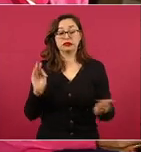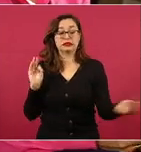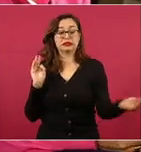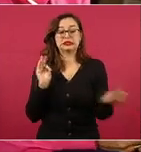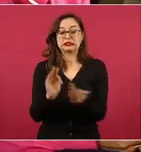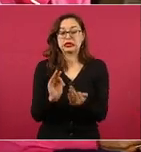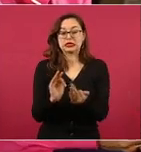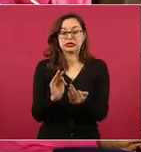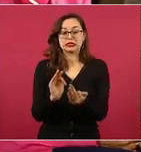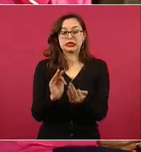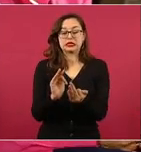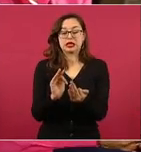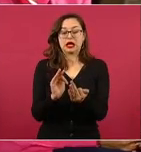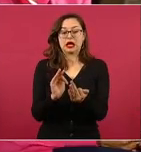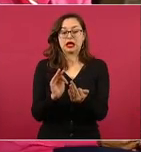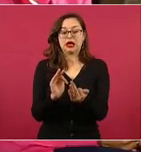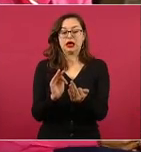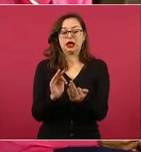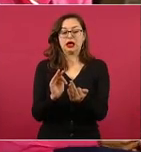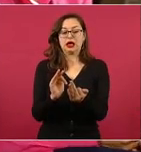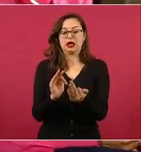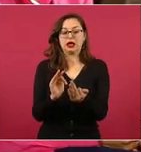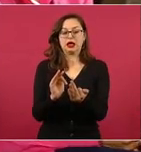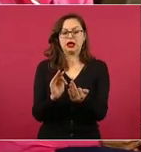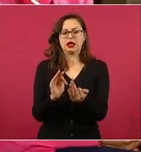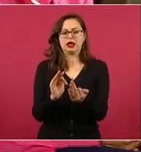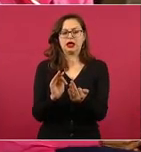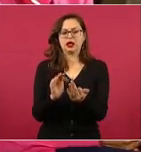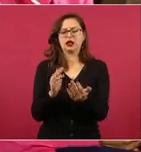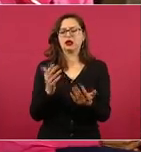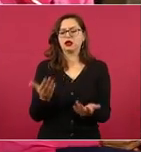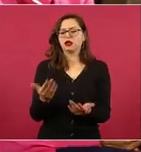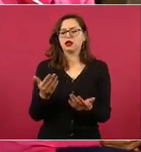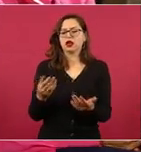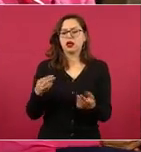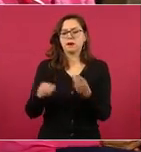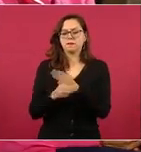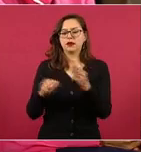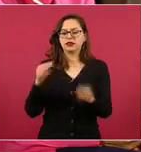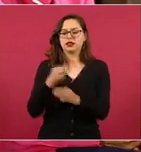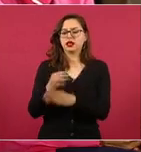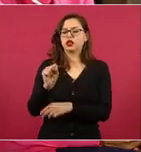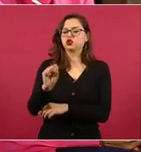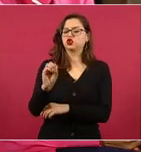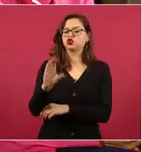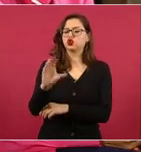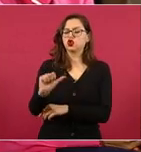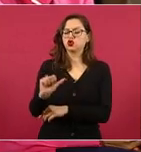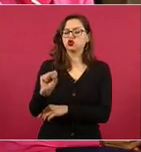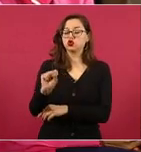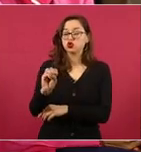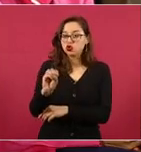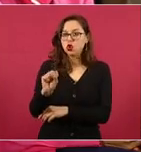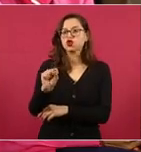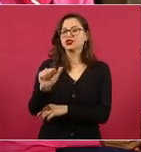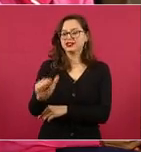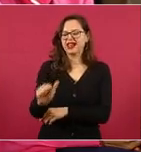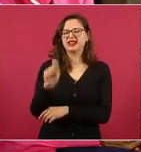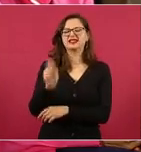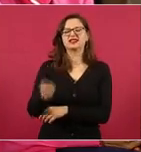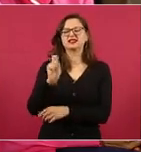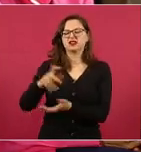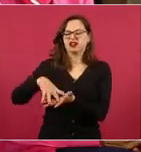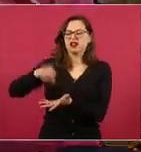que es el precio de importación de la sosa cáustica, la materia prima para elaborar detergente,